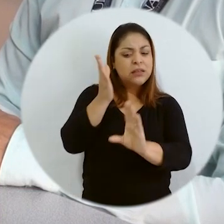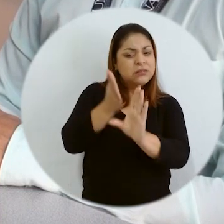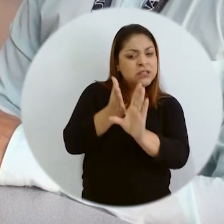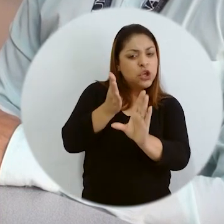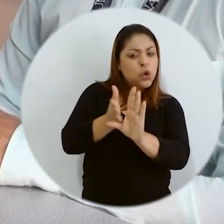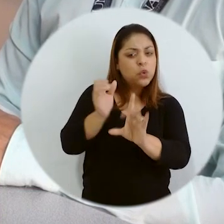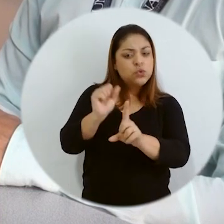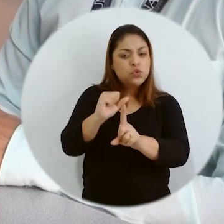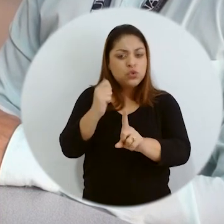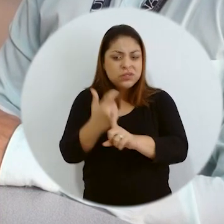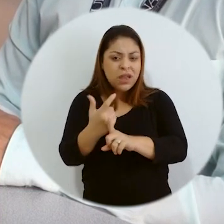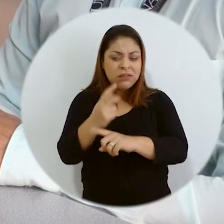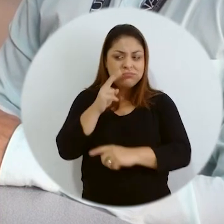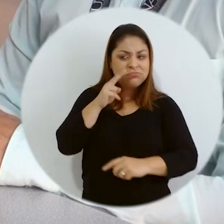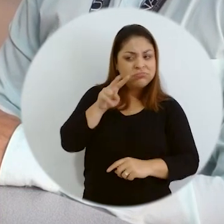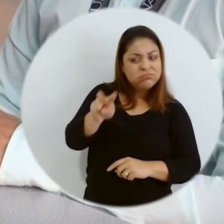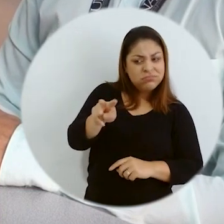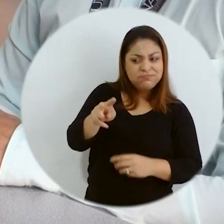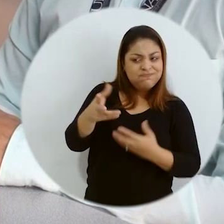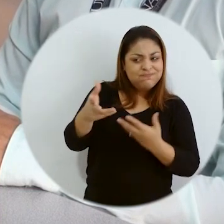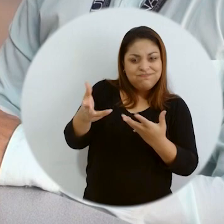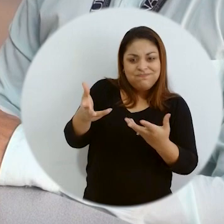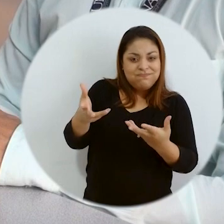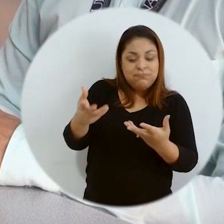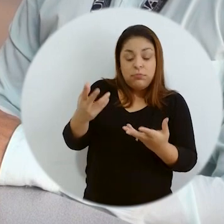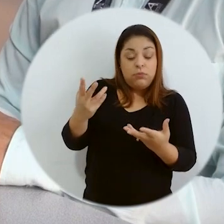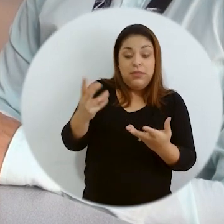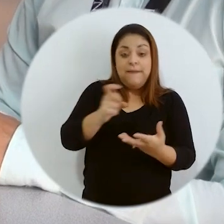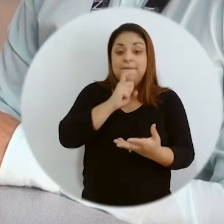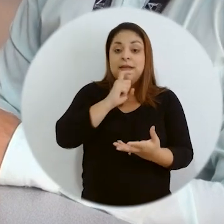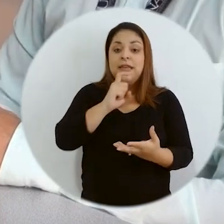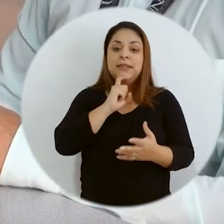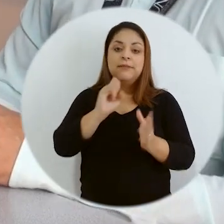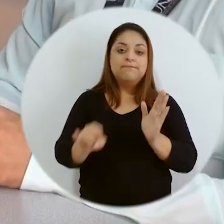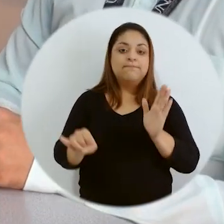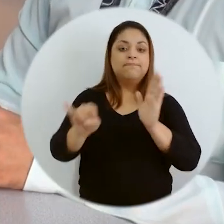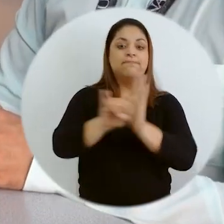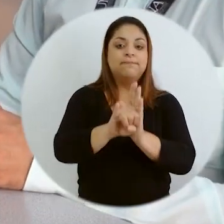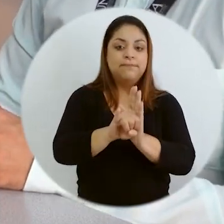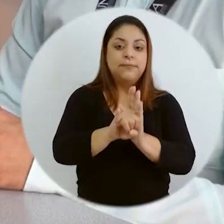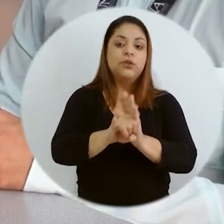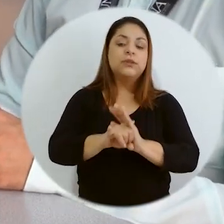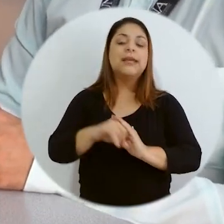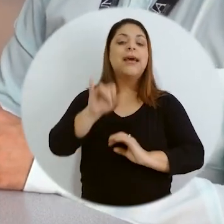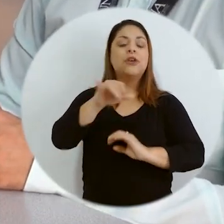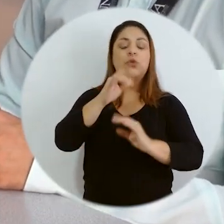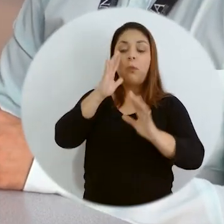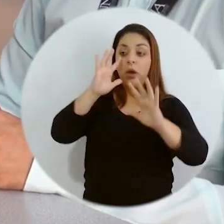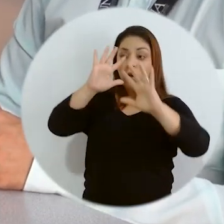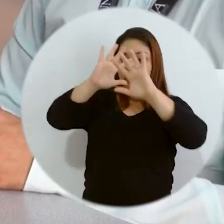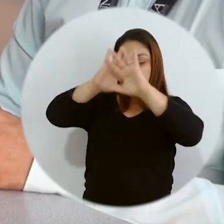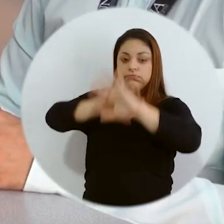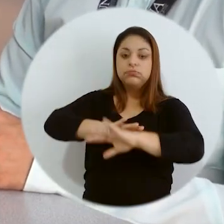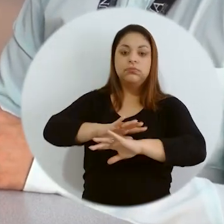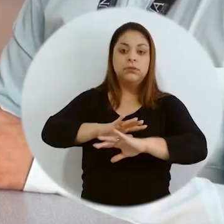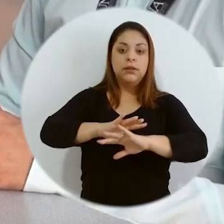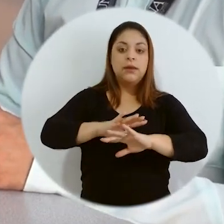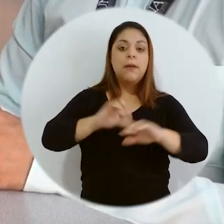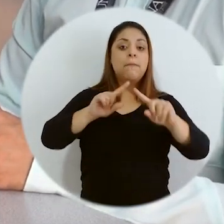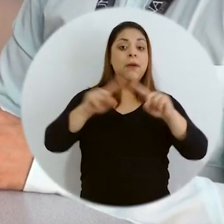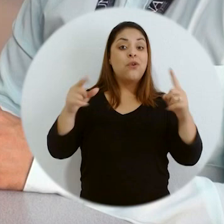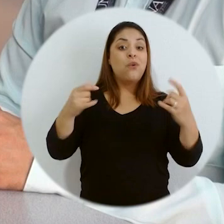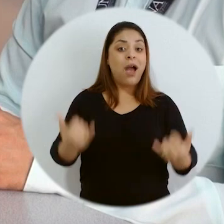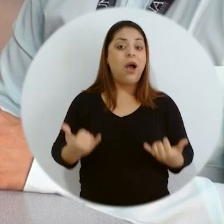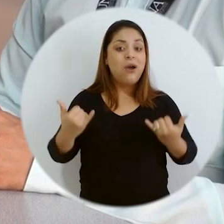una condición mental, pues no es tan visible, ¿verdad? No es tan fácil de identificarlo. Entonces, por eso se dice que ha sido invisibilizada,